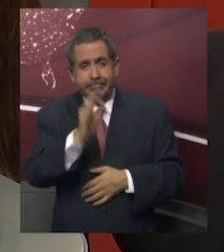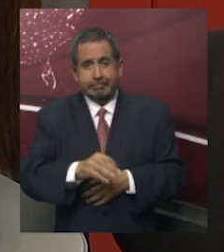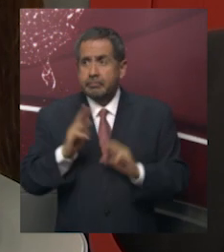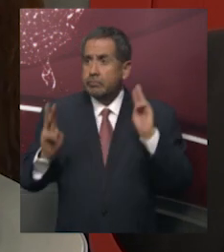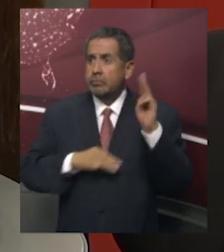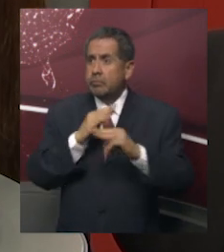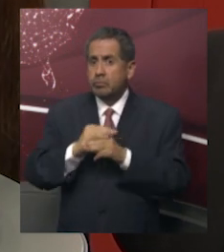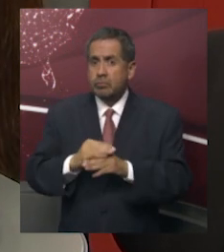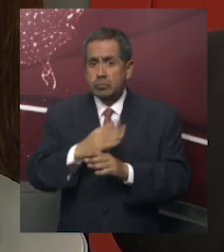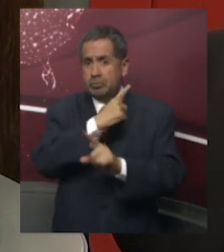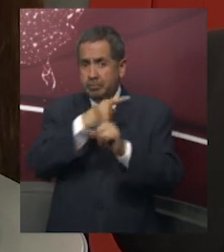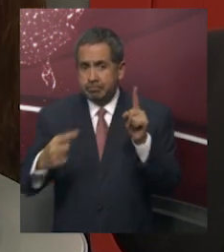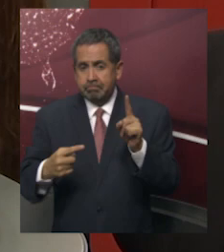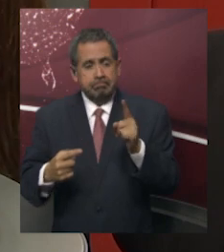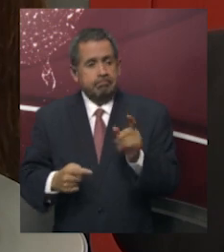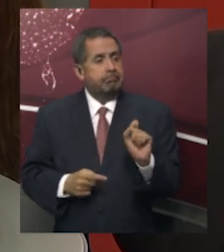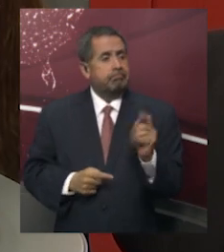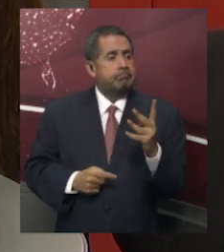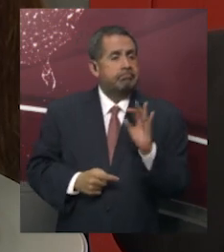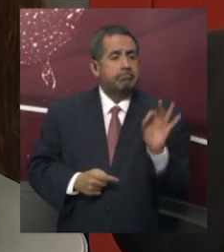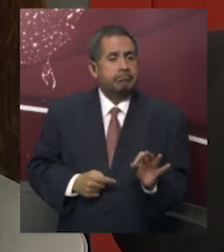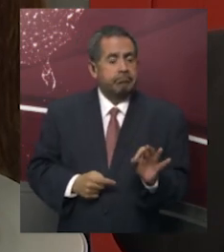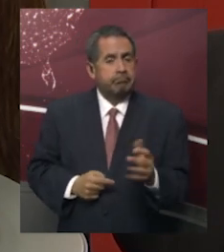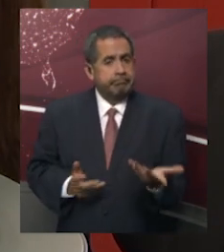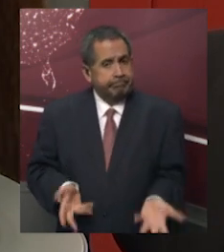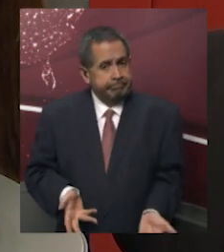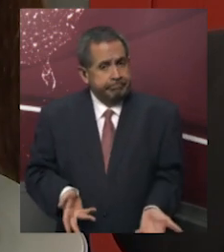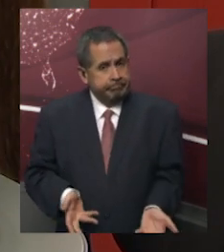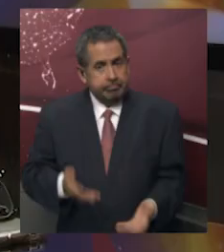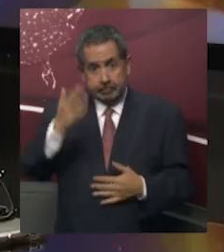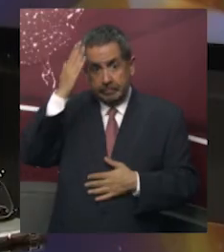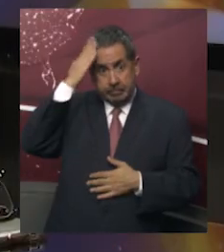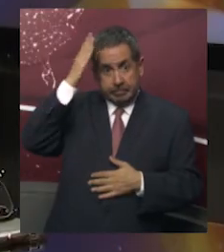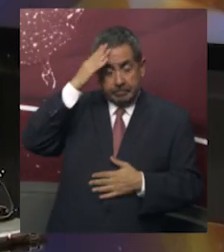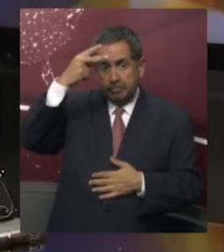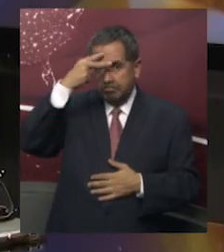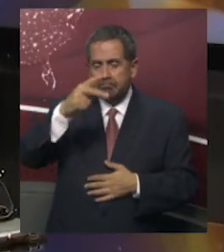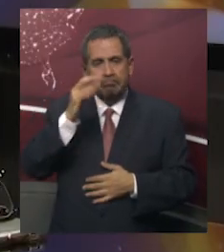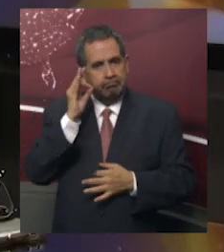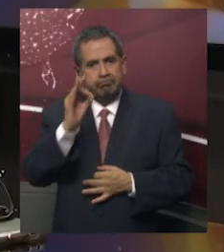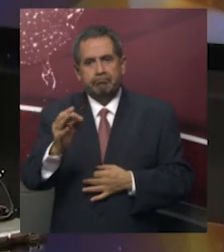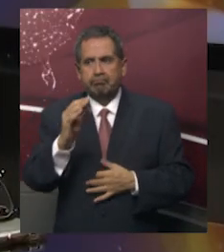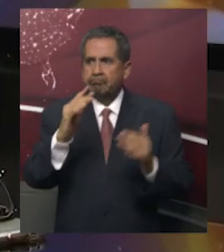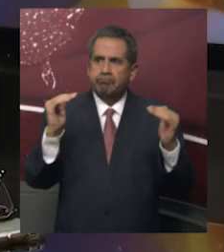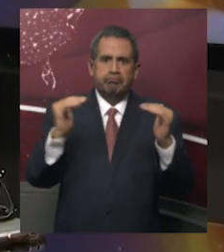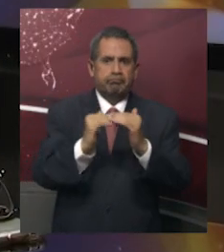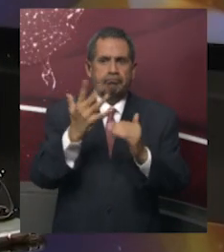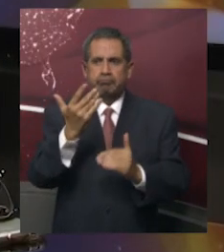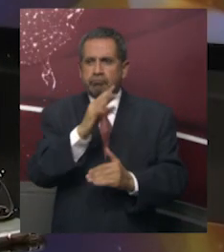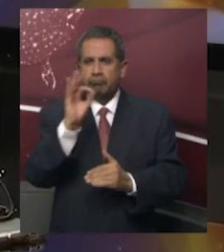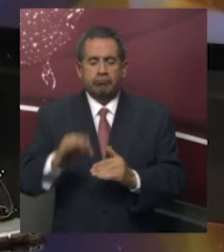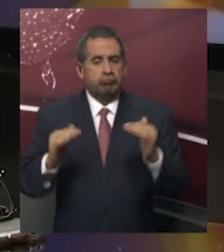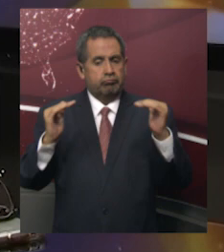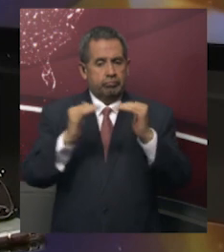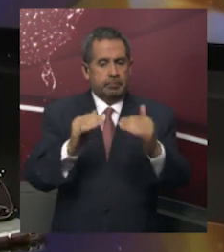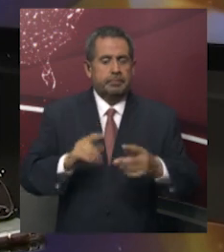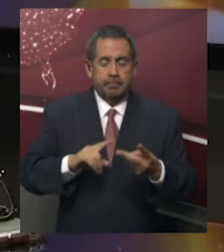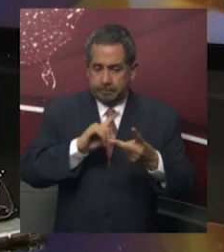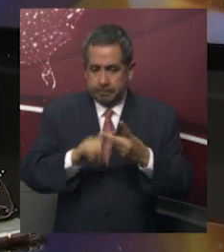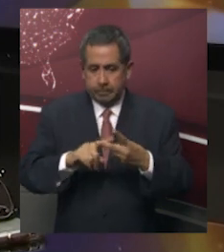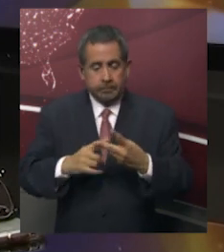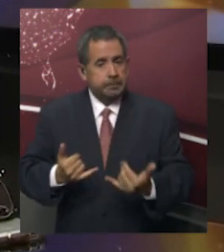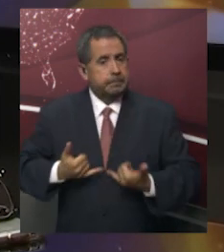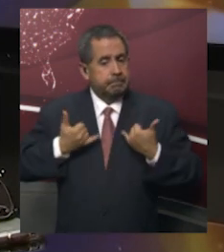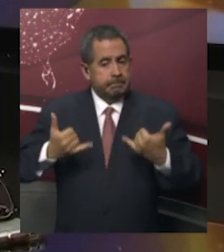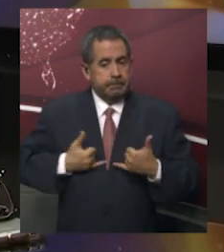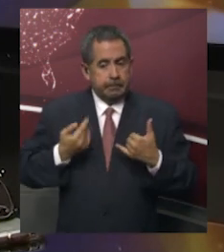población global. Y ahí México tiene una voz de liderazgo sin duda. Otro tema muy importante, la presencia de jóvenes. Y esa